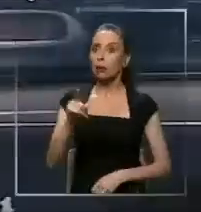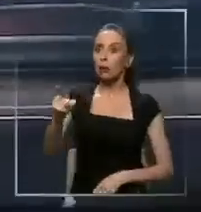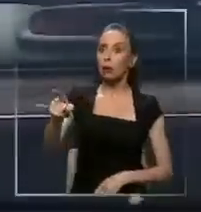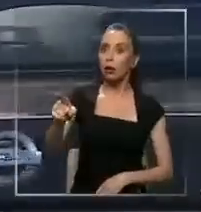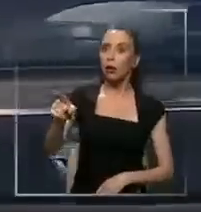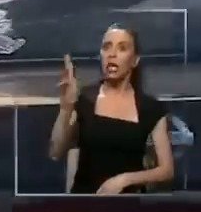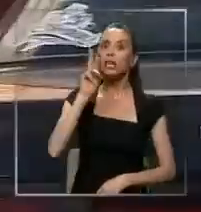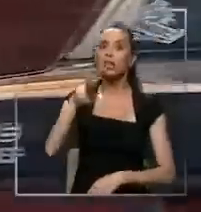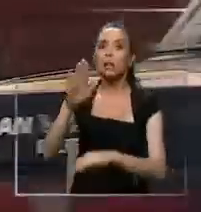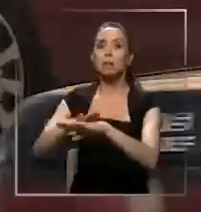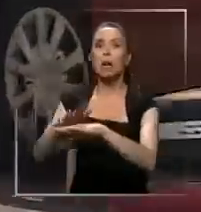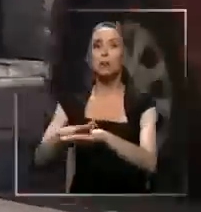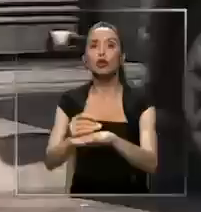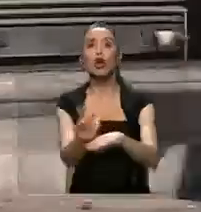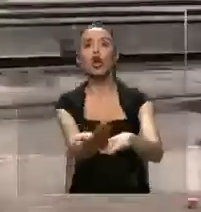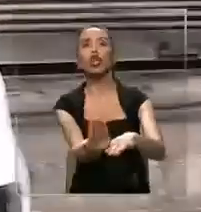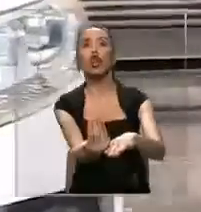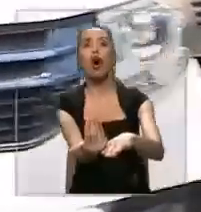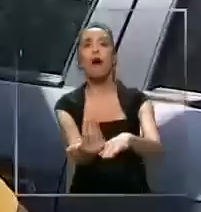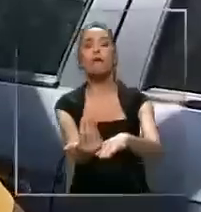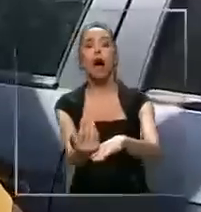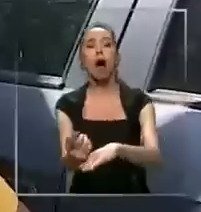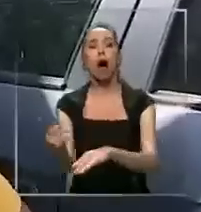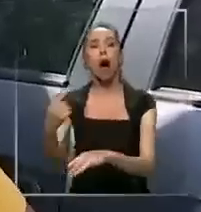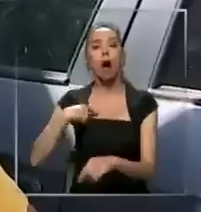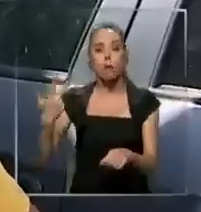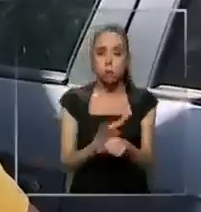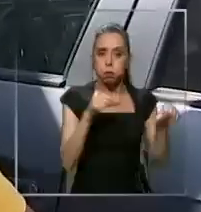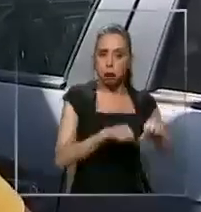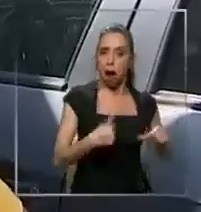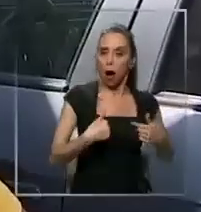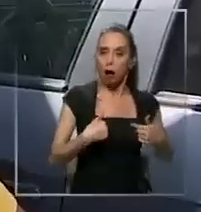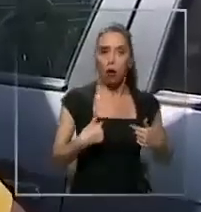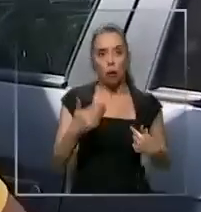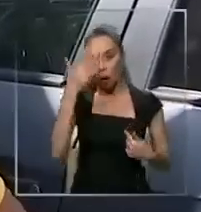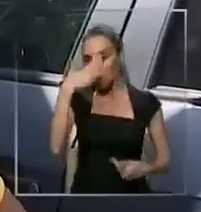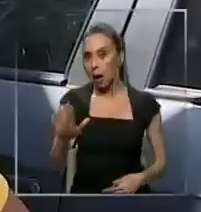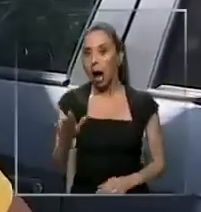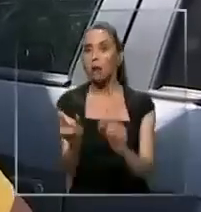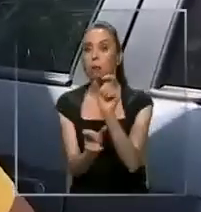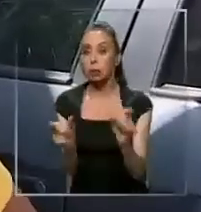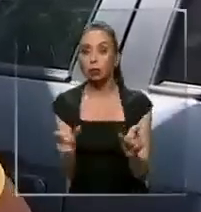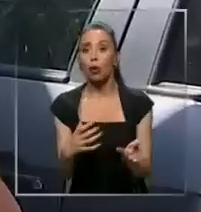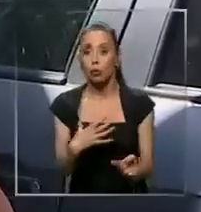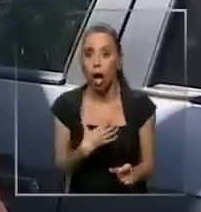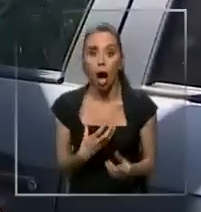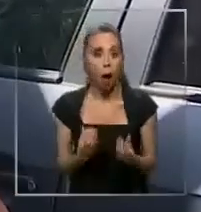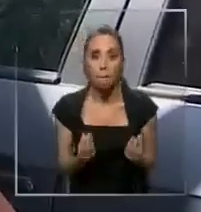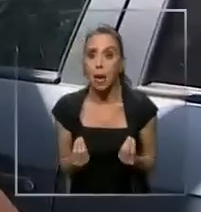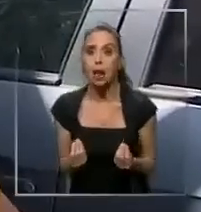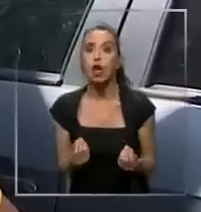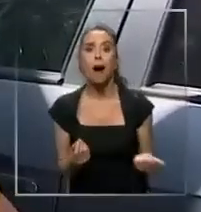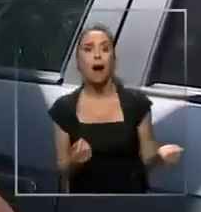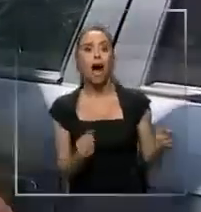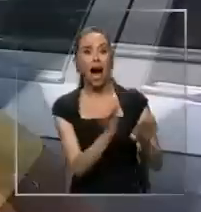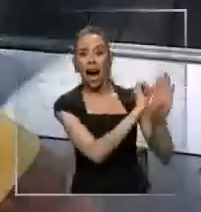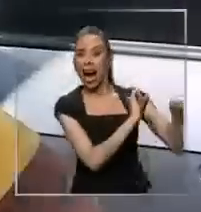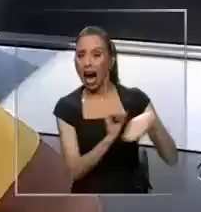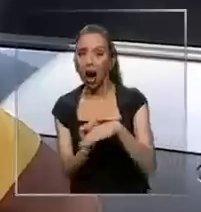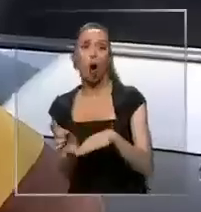perjudicados por estos cobradores informales. Eso es malo, malo porque la gente tiene miedo, ya no se quiere venir a